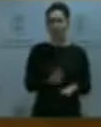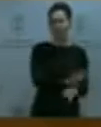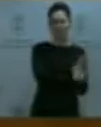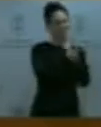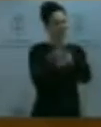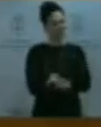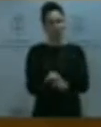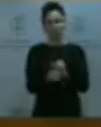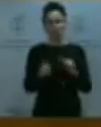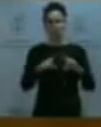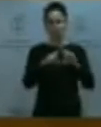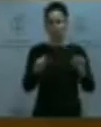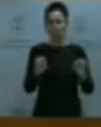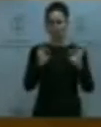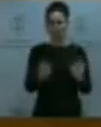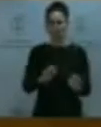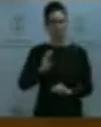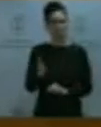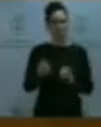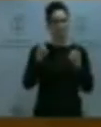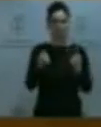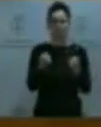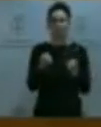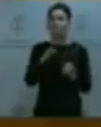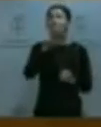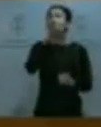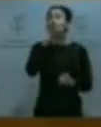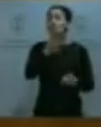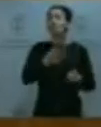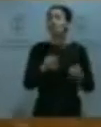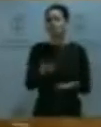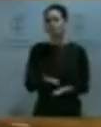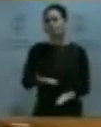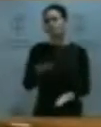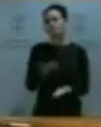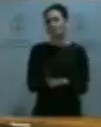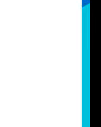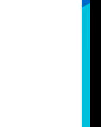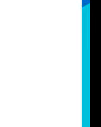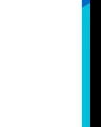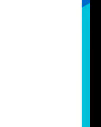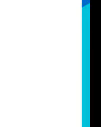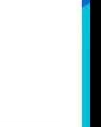Por esas razones, señorías, les pido el voto favorable a nuestra iniciativa.